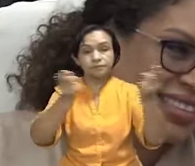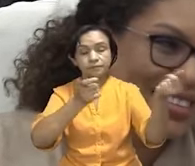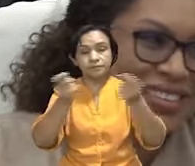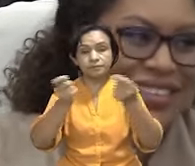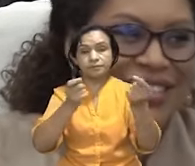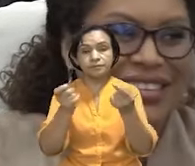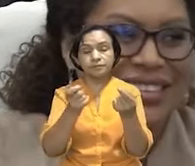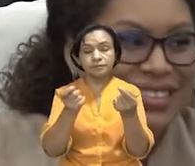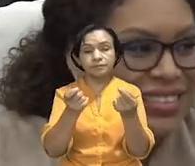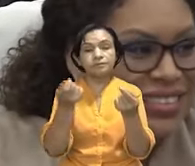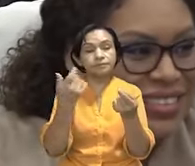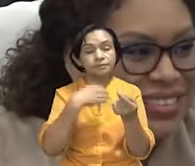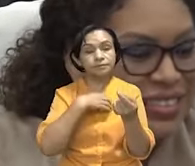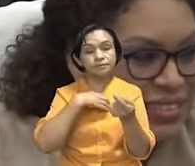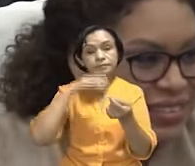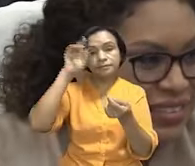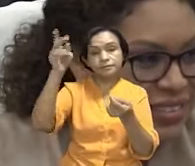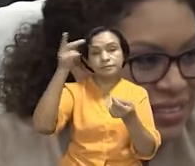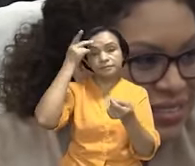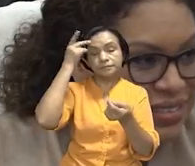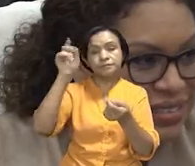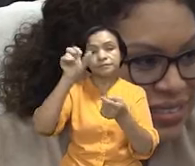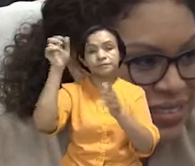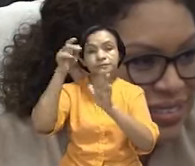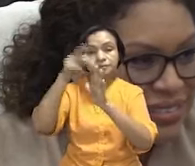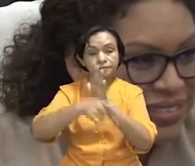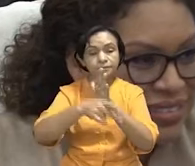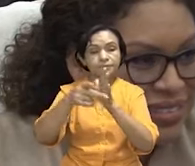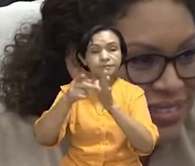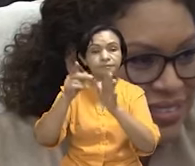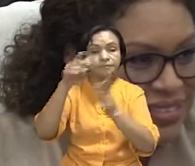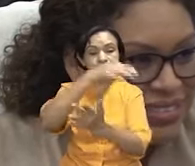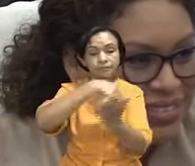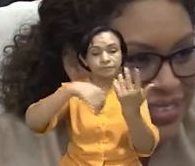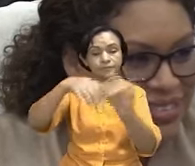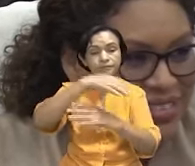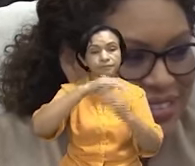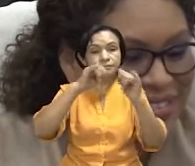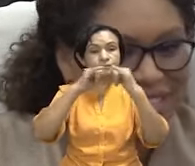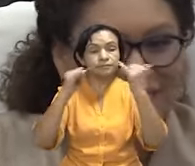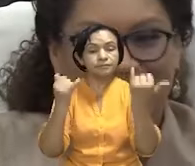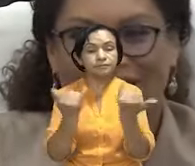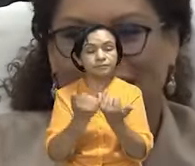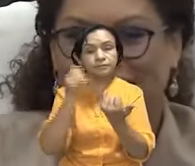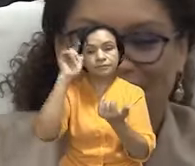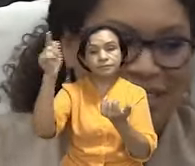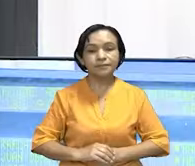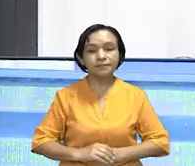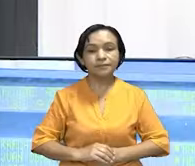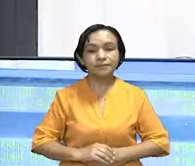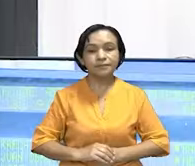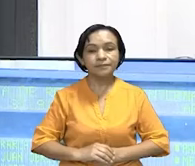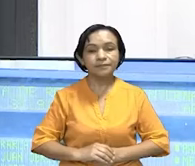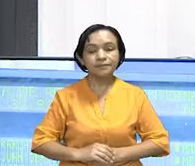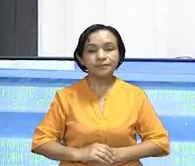regulan nuestra política exterior y las relaciones internacionales del Estado de Nicaragua.